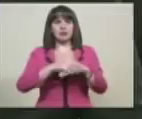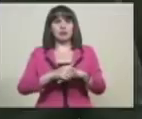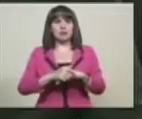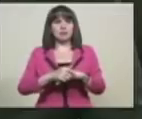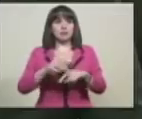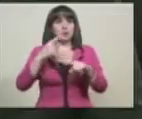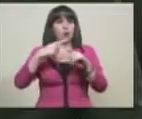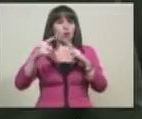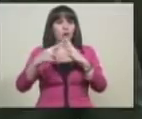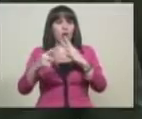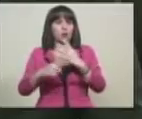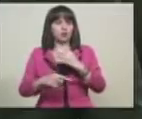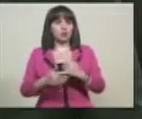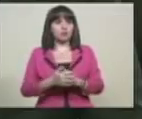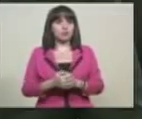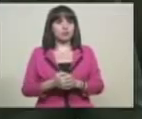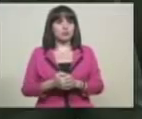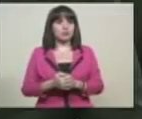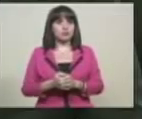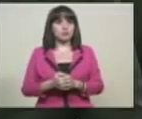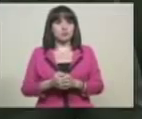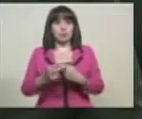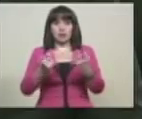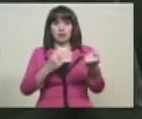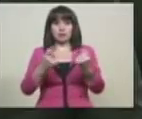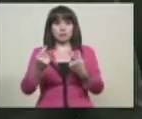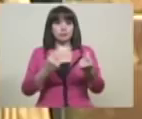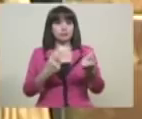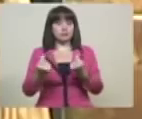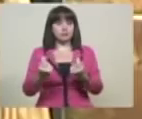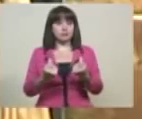Vamos a elevar la frecuencia,